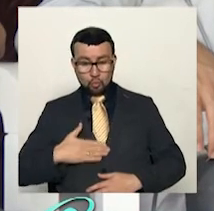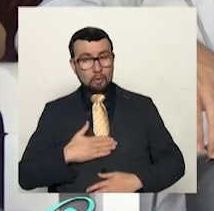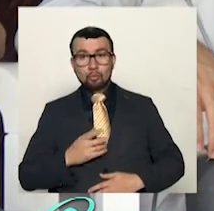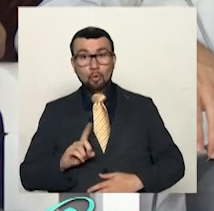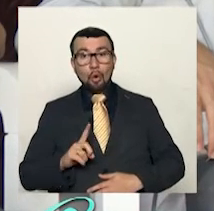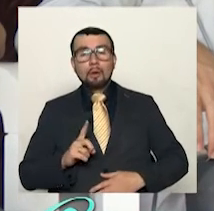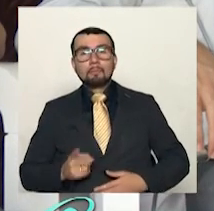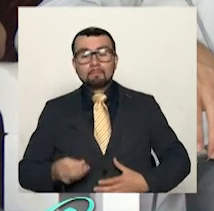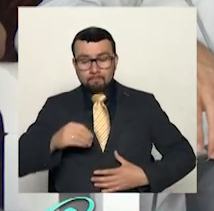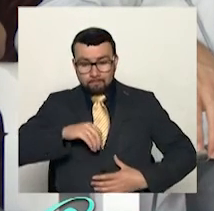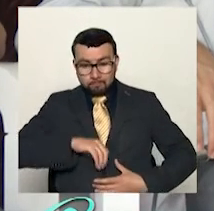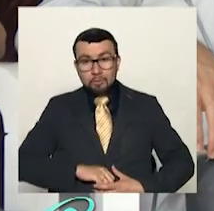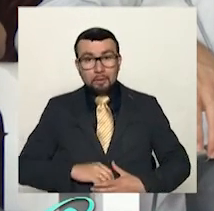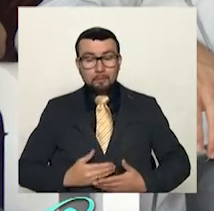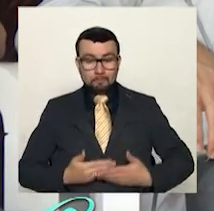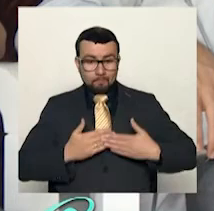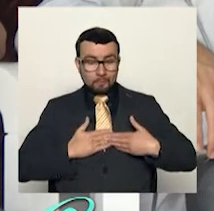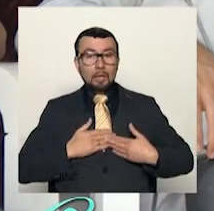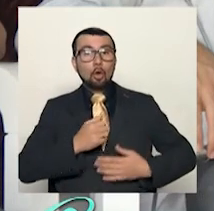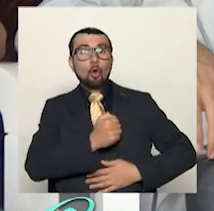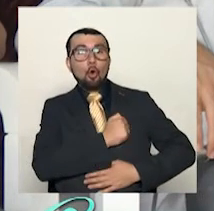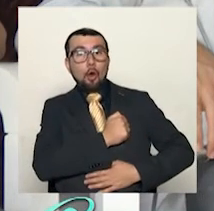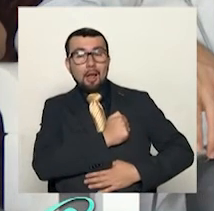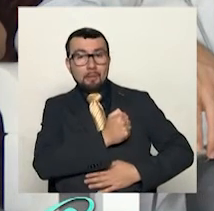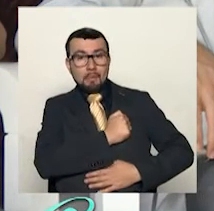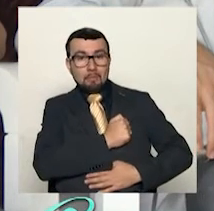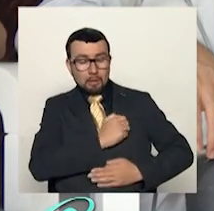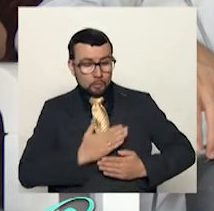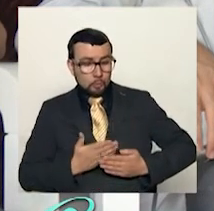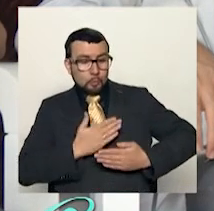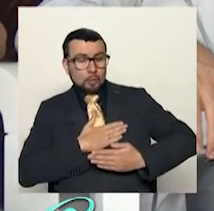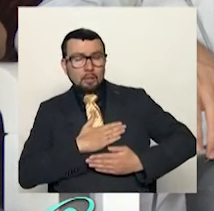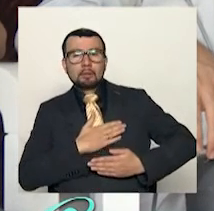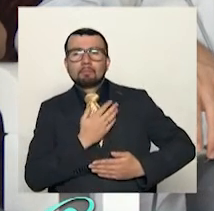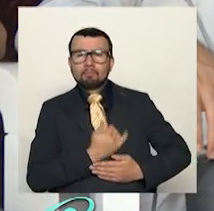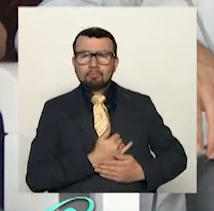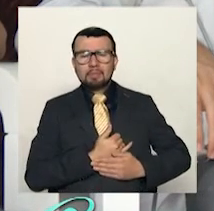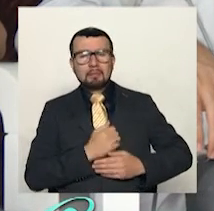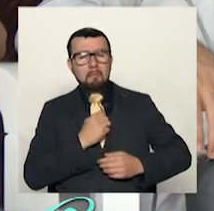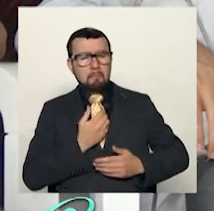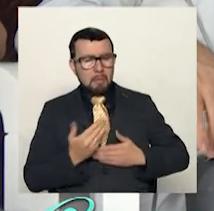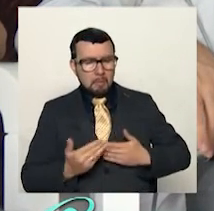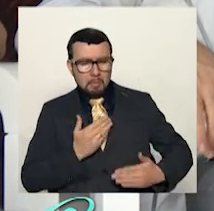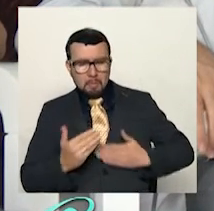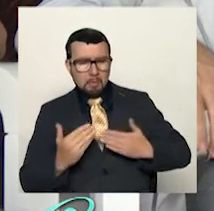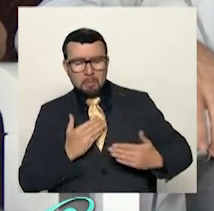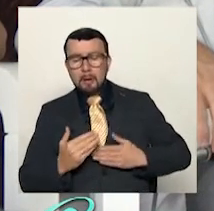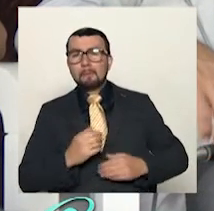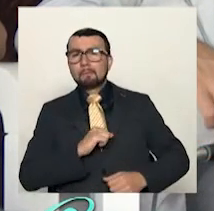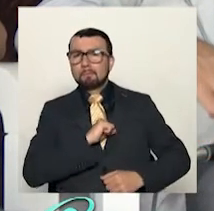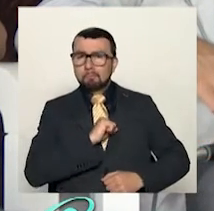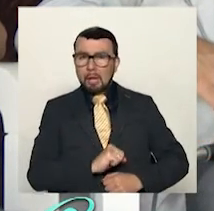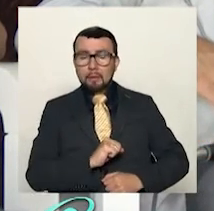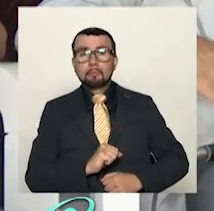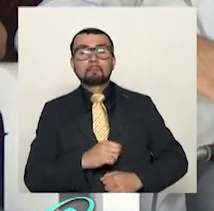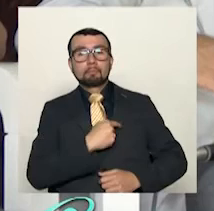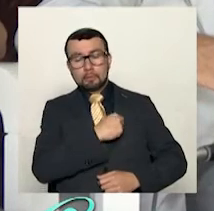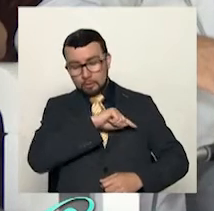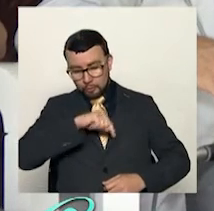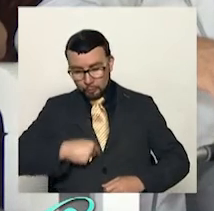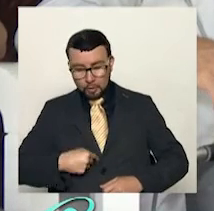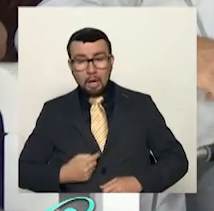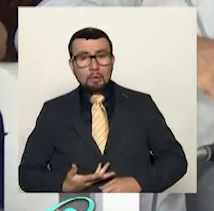la cara inferior del corazón que estaba presentando isquemias cardíacas subsecuentes y que finalmente terminó en esas isquemias de gastritis, en